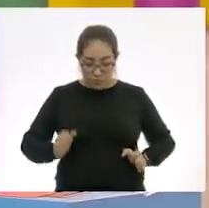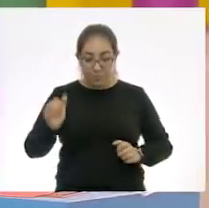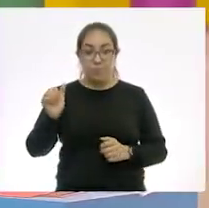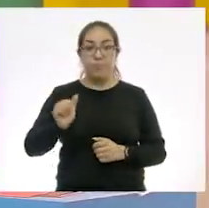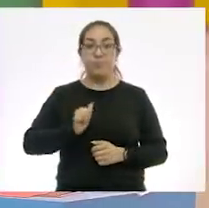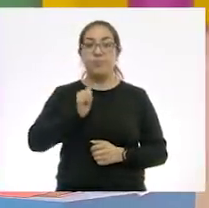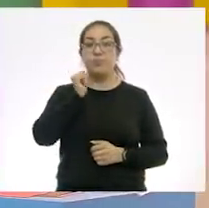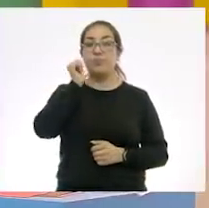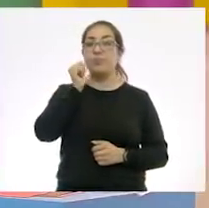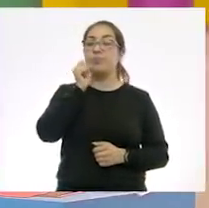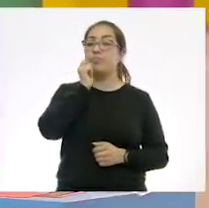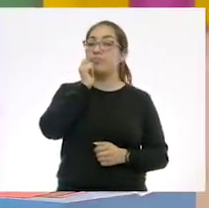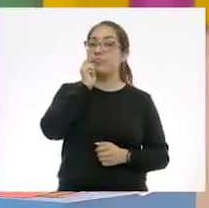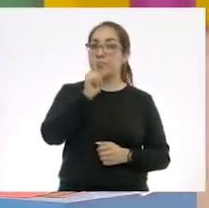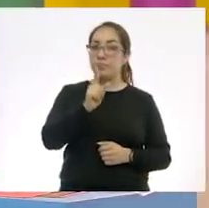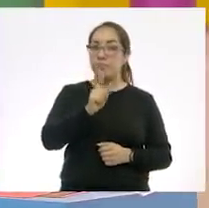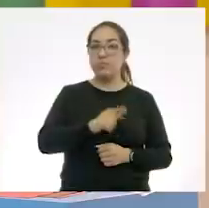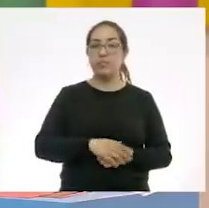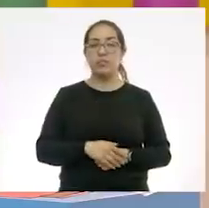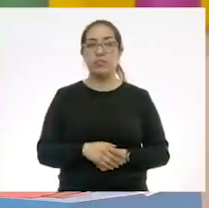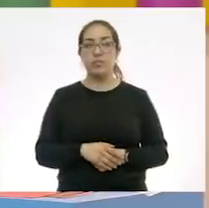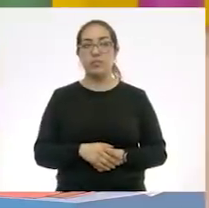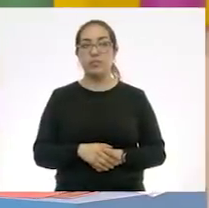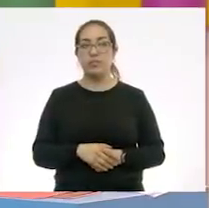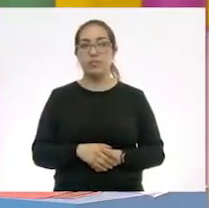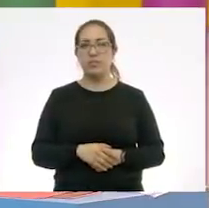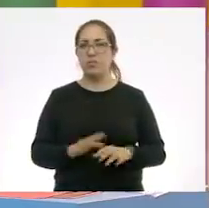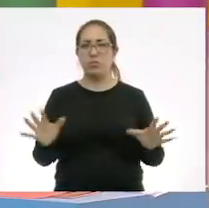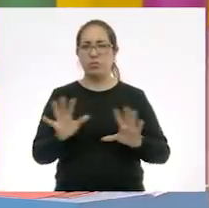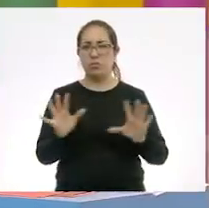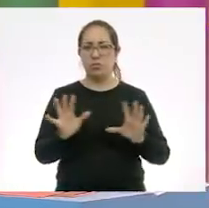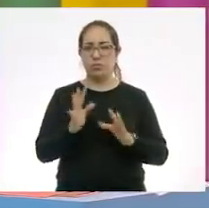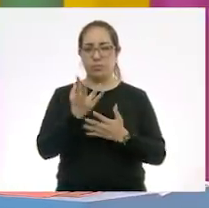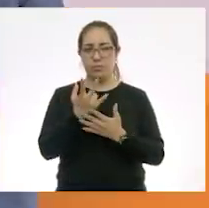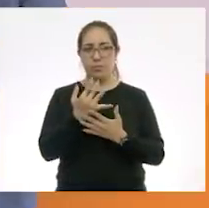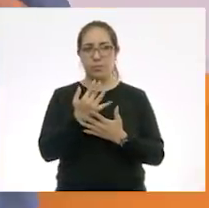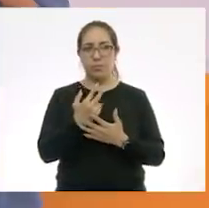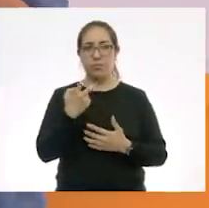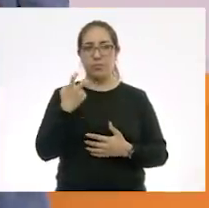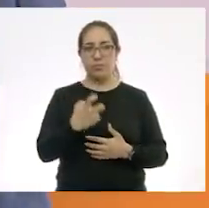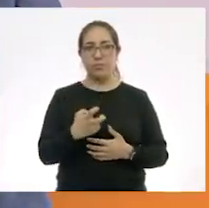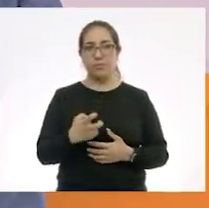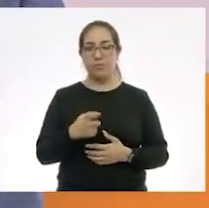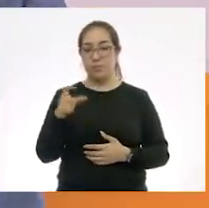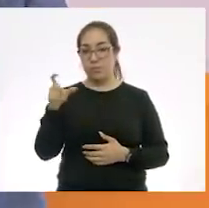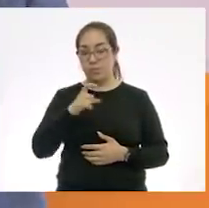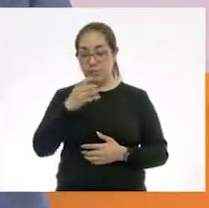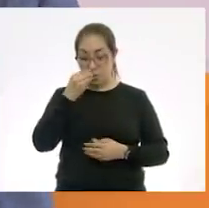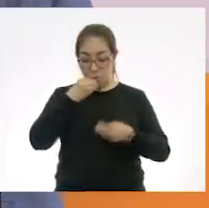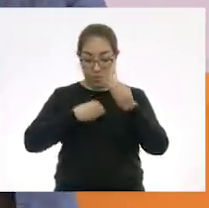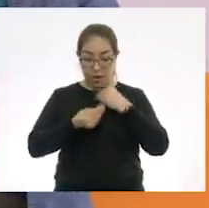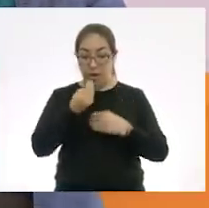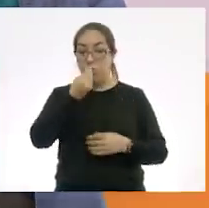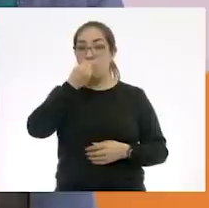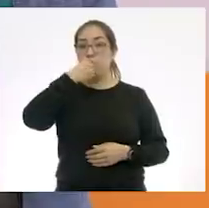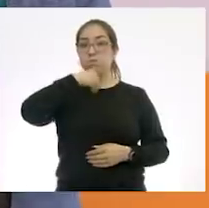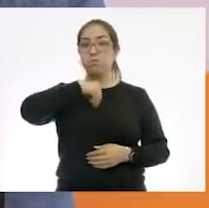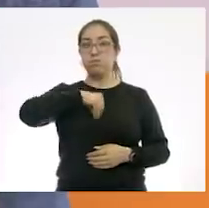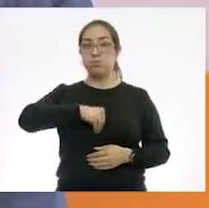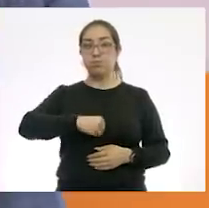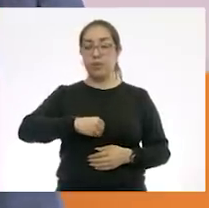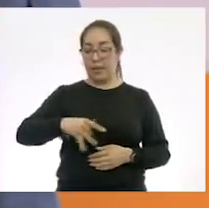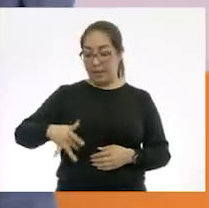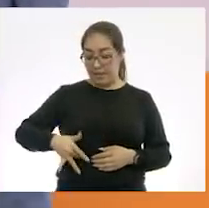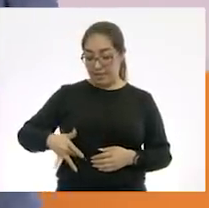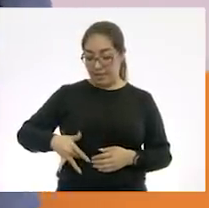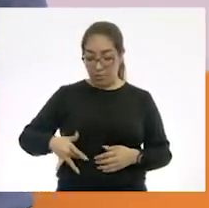formar también. Ah, no, a ver. No, a transformar. A transformar. Cuando cae el bolo, sí. El páncreas y el hígado son